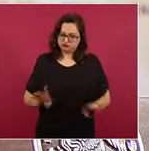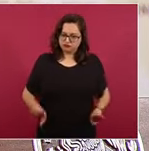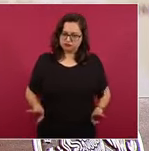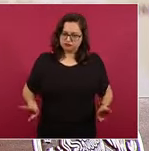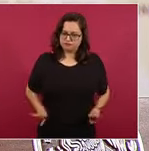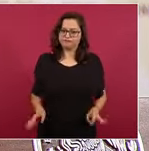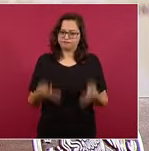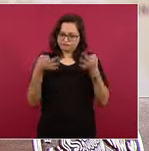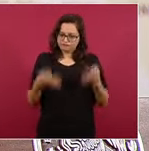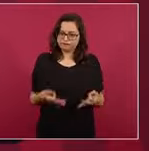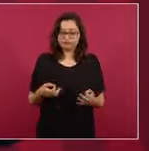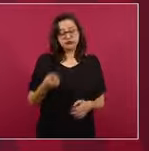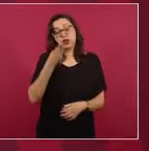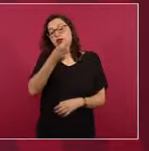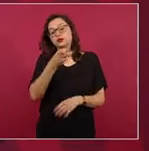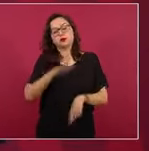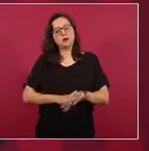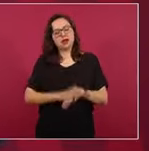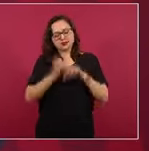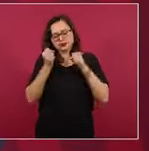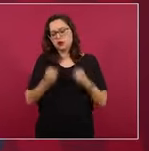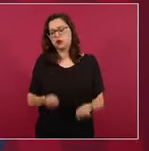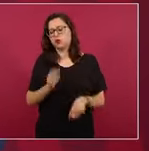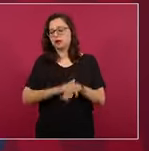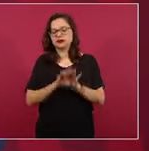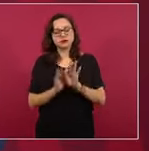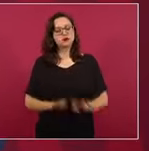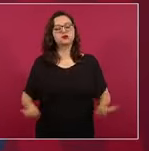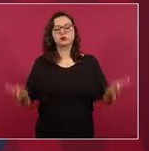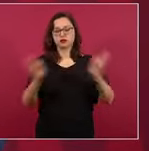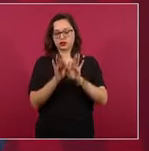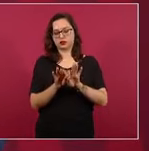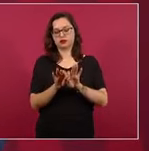Es que eso es importantísimo.